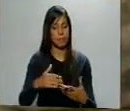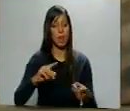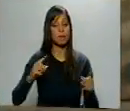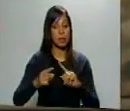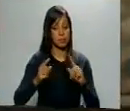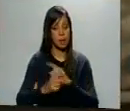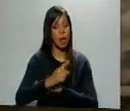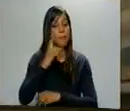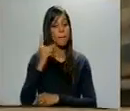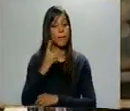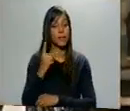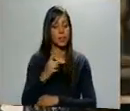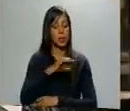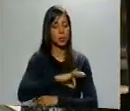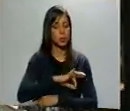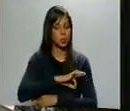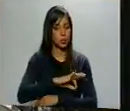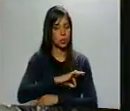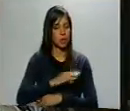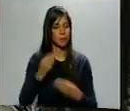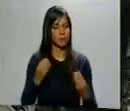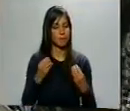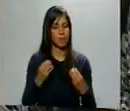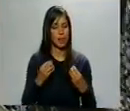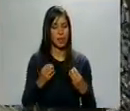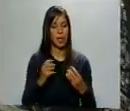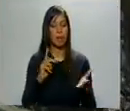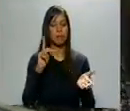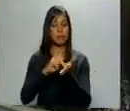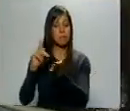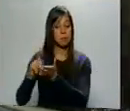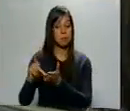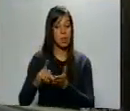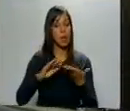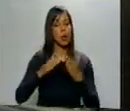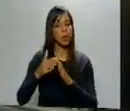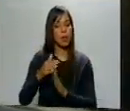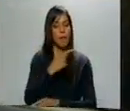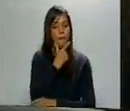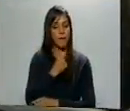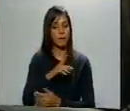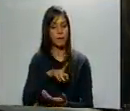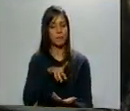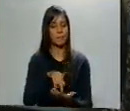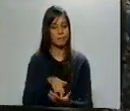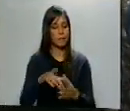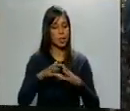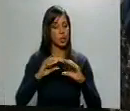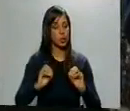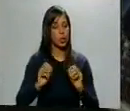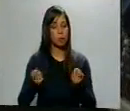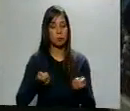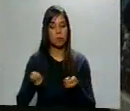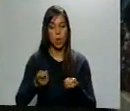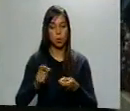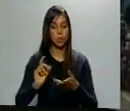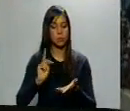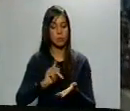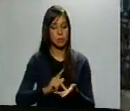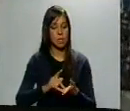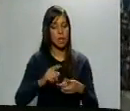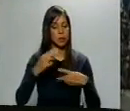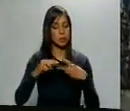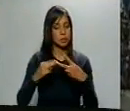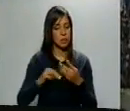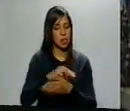condiciones políticas y sociales para facilitar la participación del pueblo soberano en todos los asuntos de la vida nacional, promoviendo